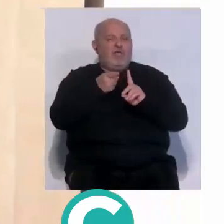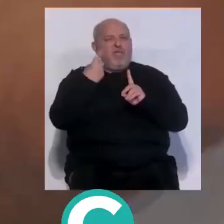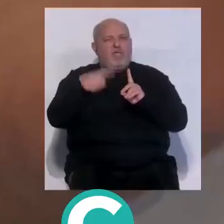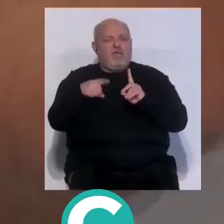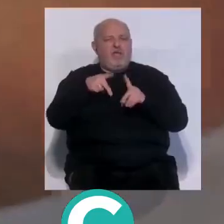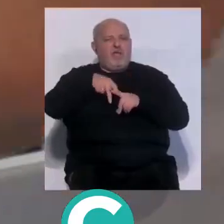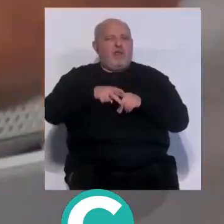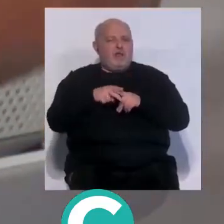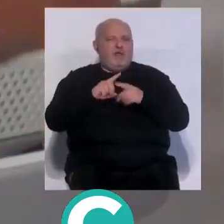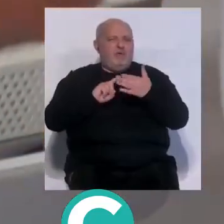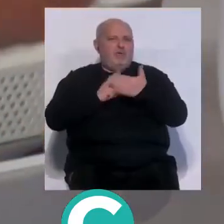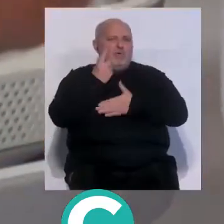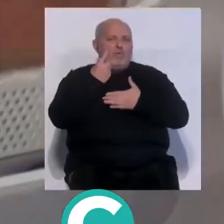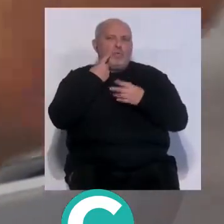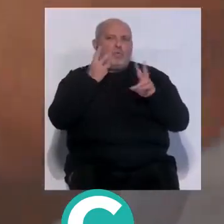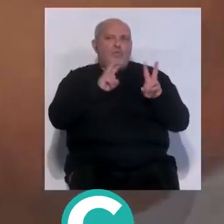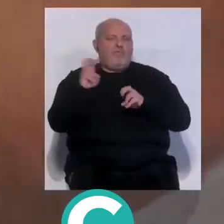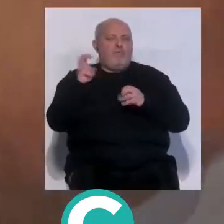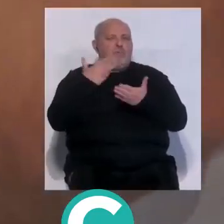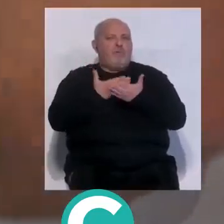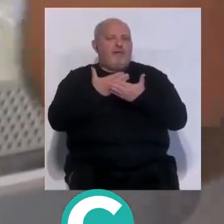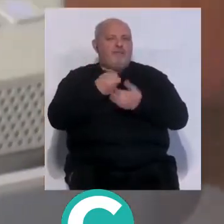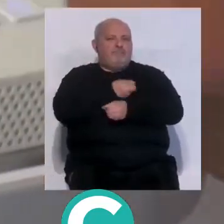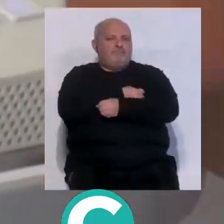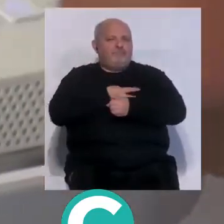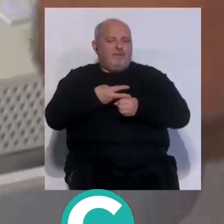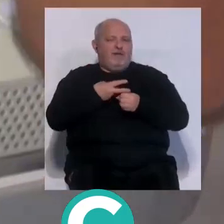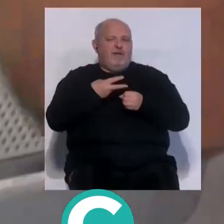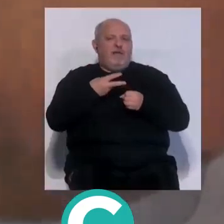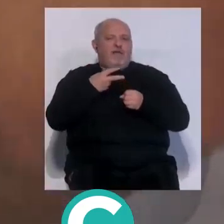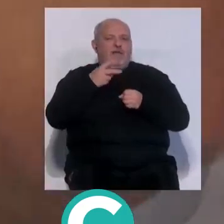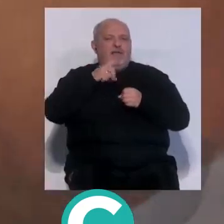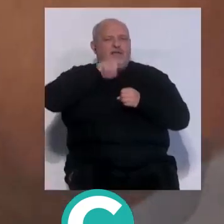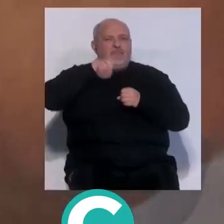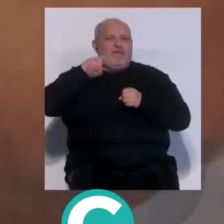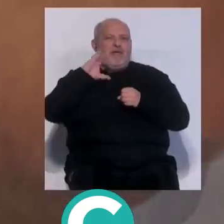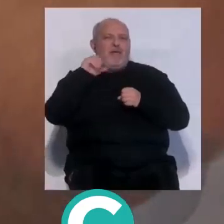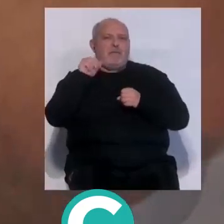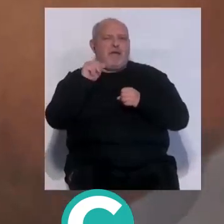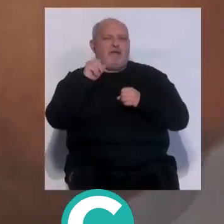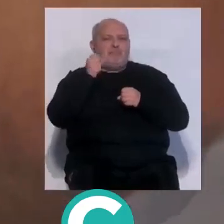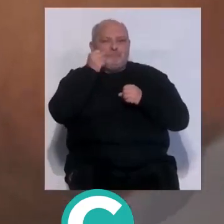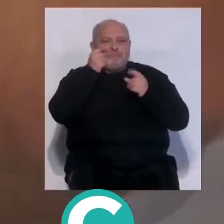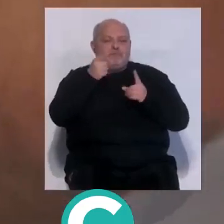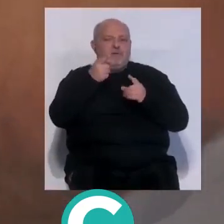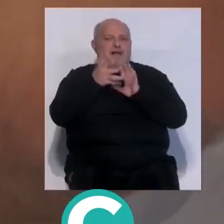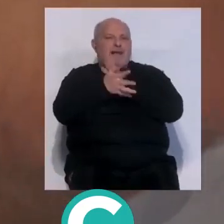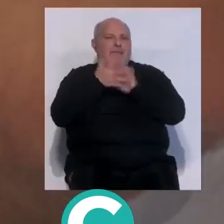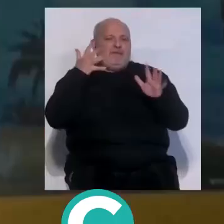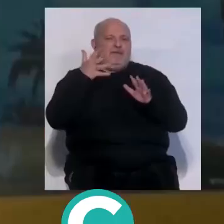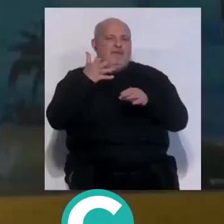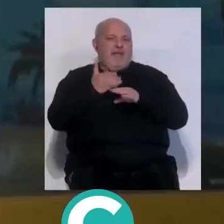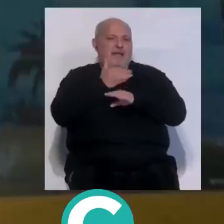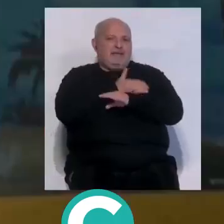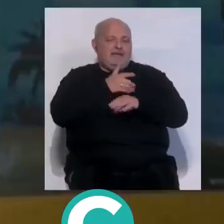disponen de herramientas innovadoras como una nueva prueba analítica, el índice CAPA, para facilitar la detección más rápida y